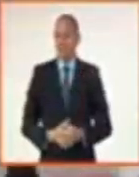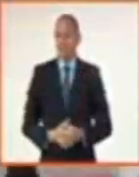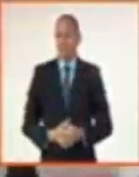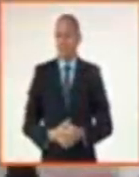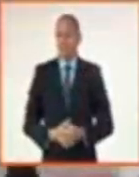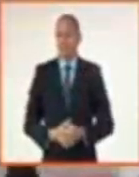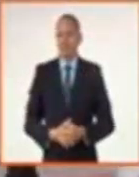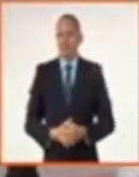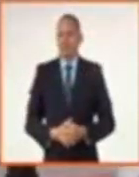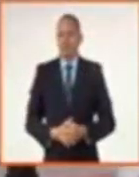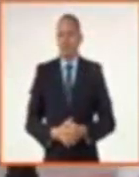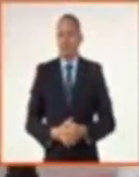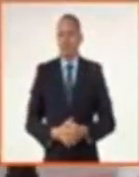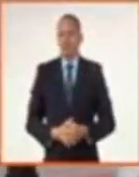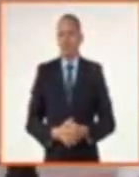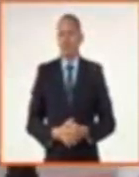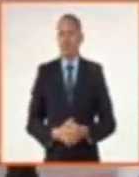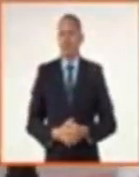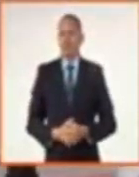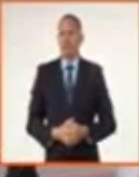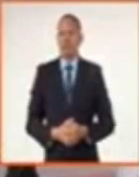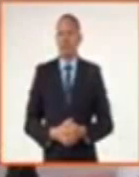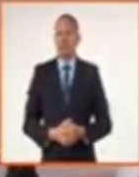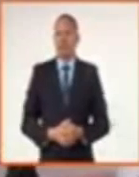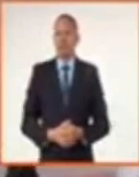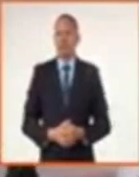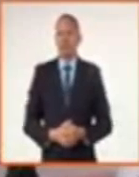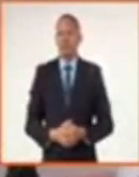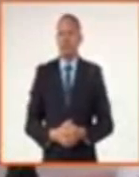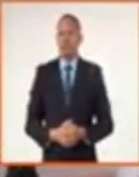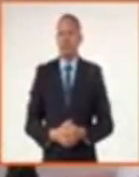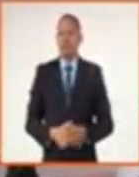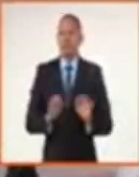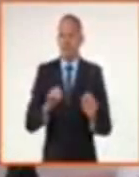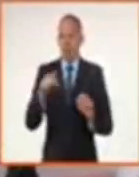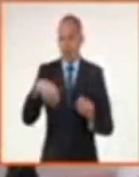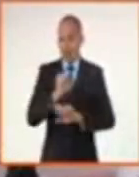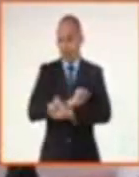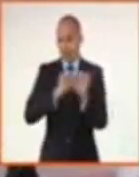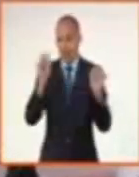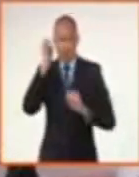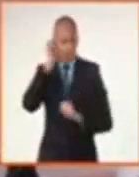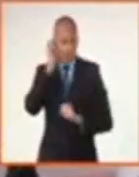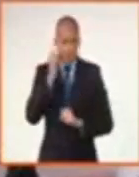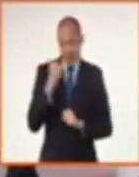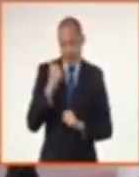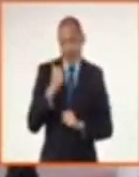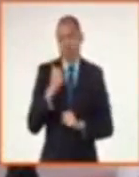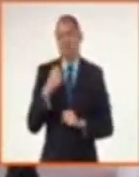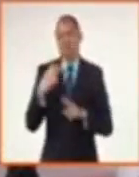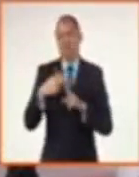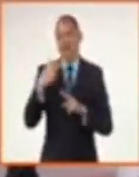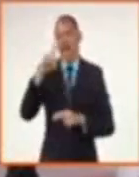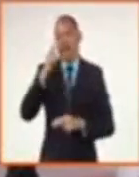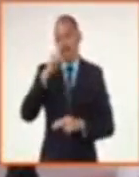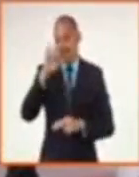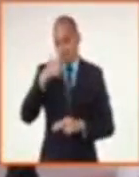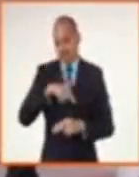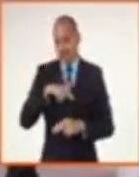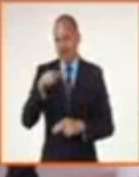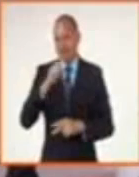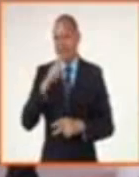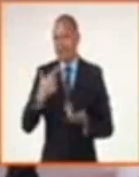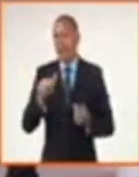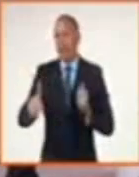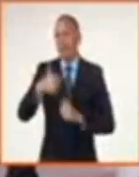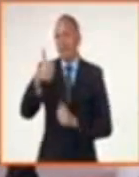Bueno, así expresaba esta mañana la presidenta del Consejo Nacional Electoral los resultados